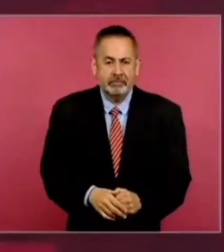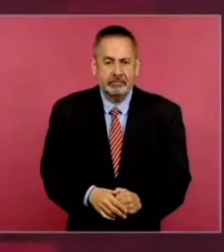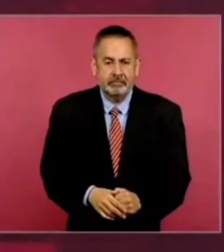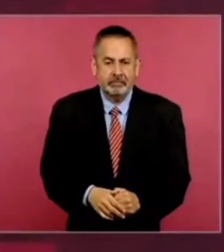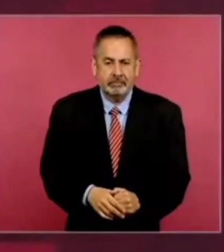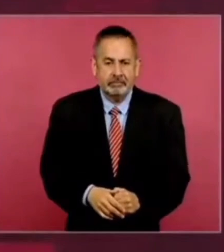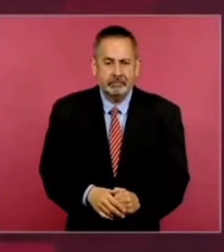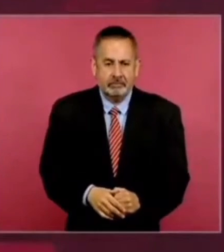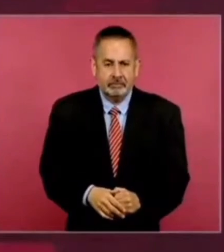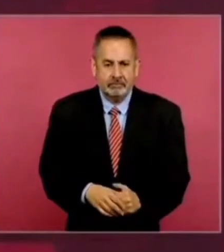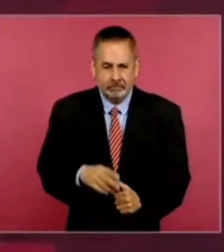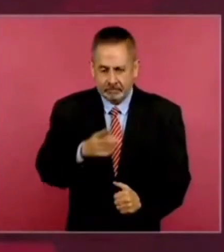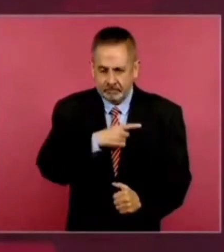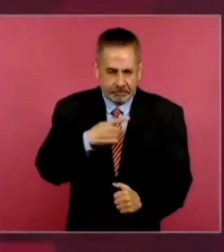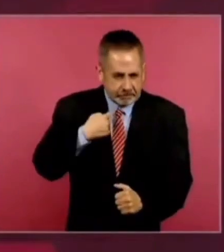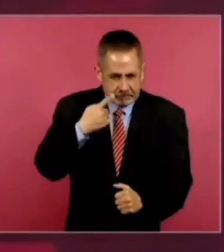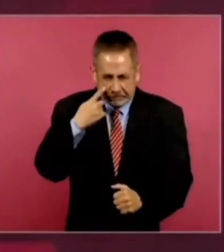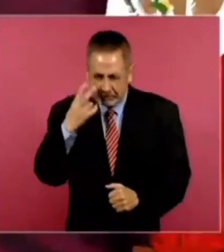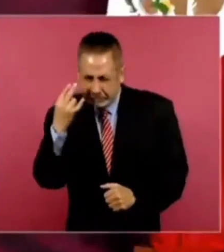Hay que estar